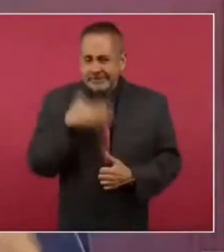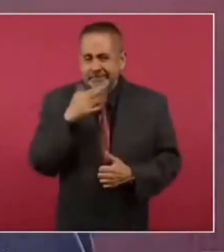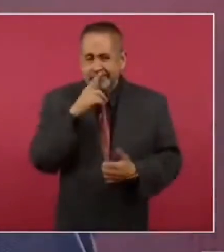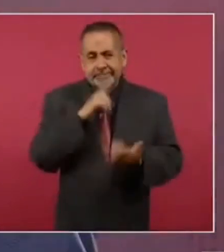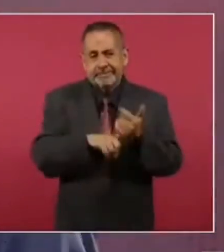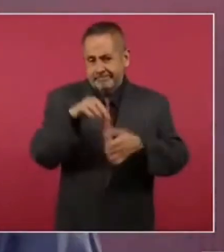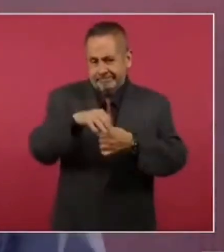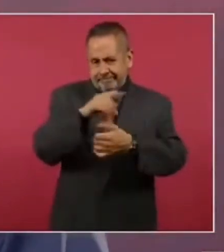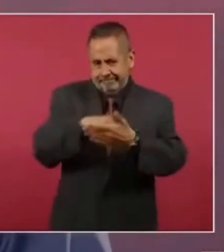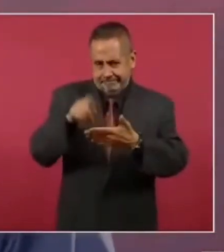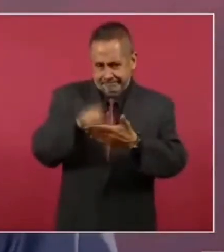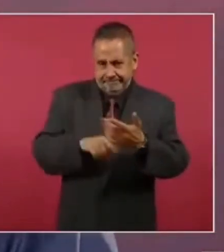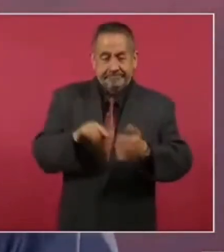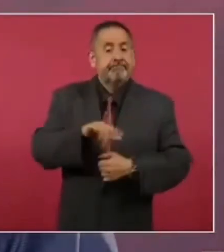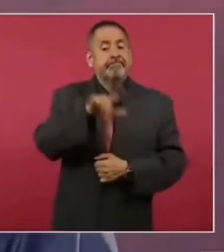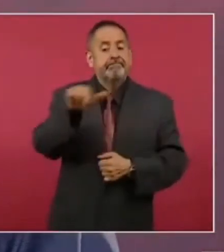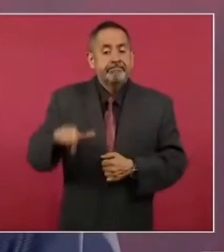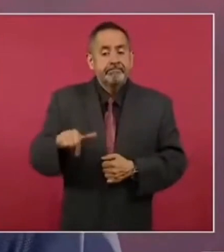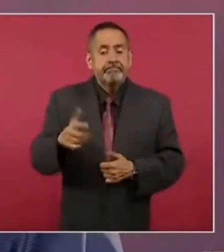Luego,